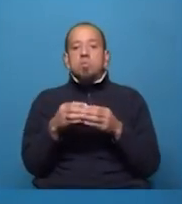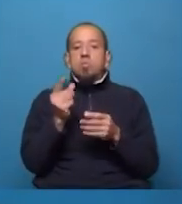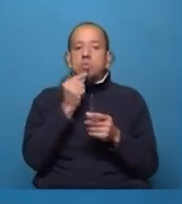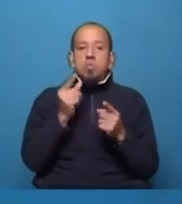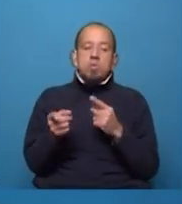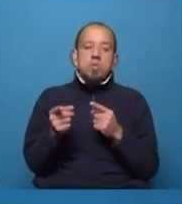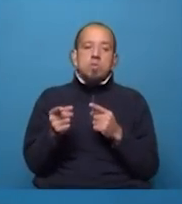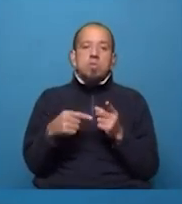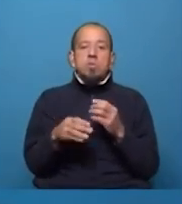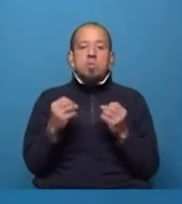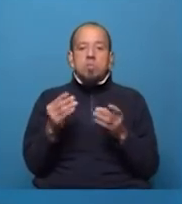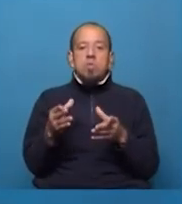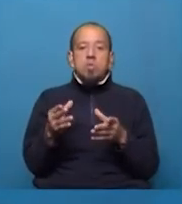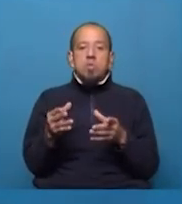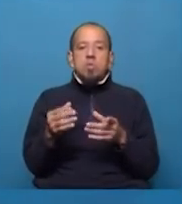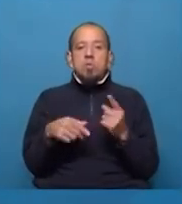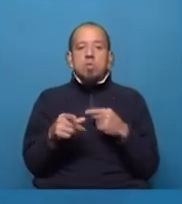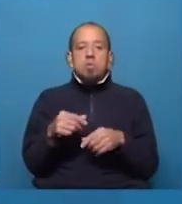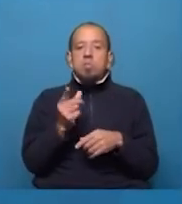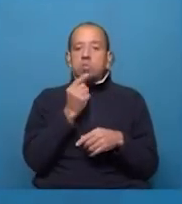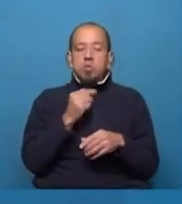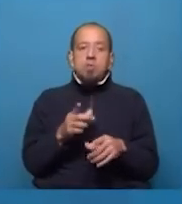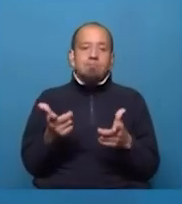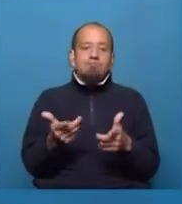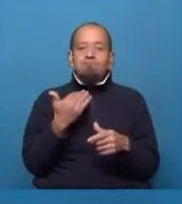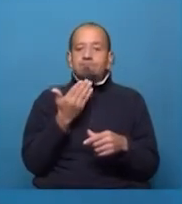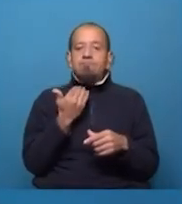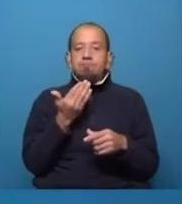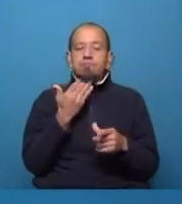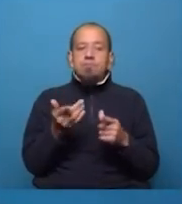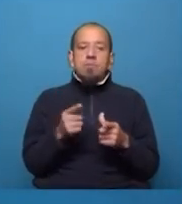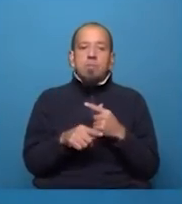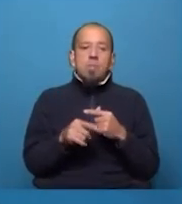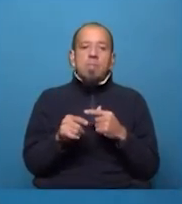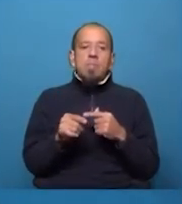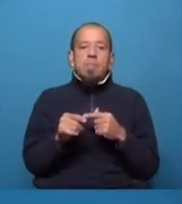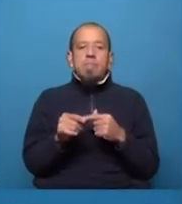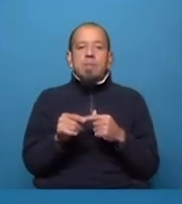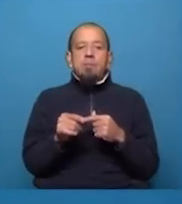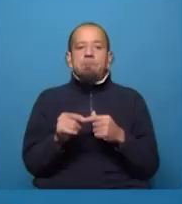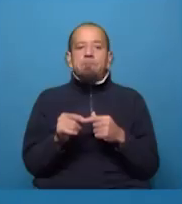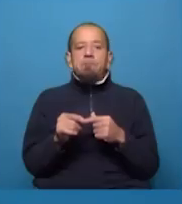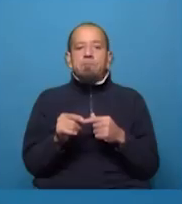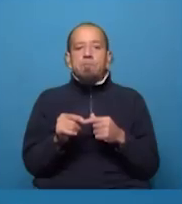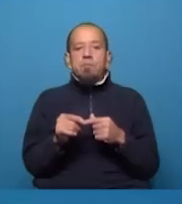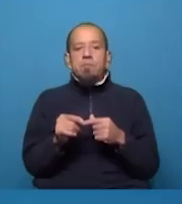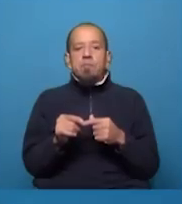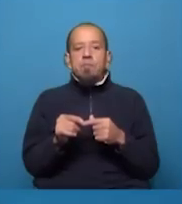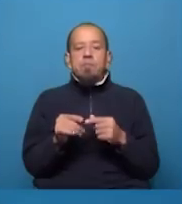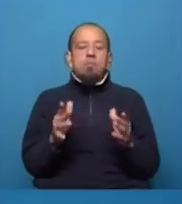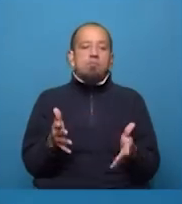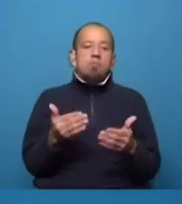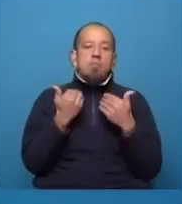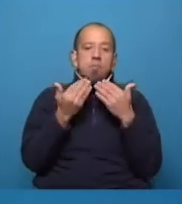y avienta que no era policía Porque porque los policías de muchas cosas no sabían no sabían de números no sabían de